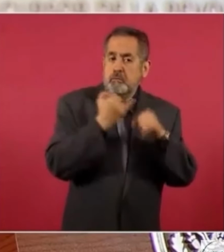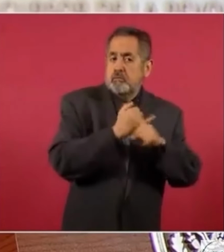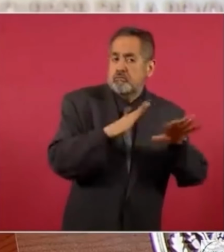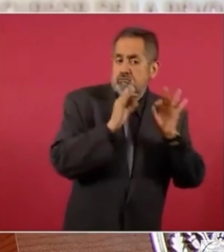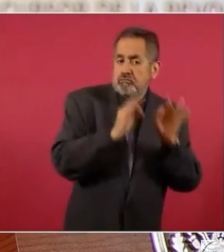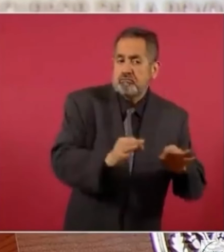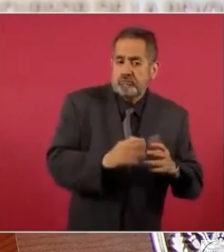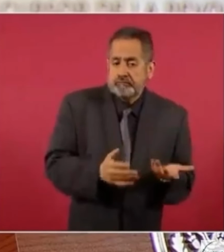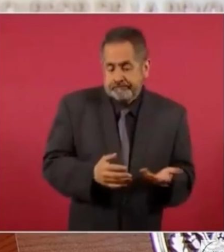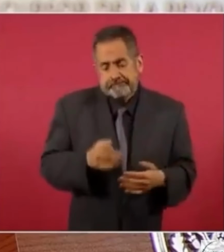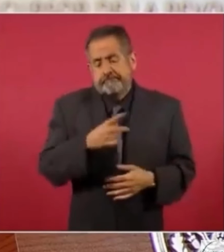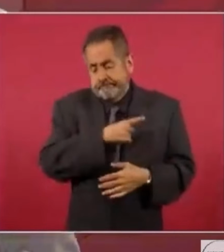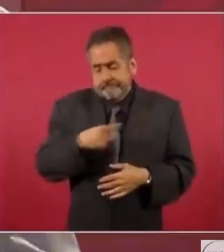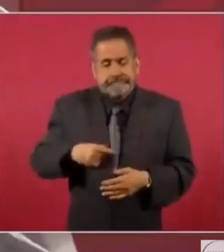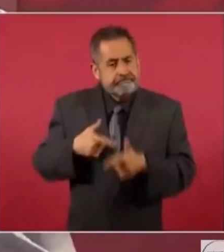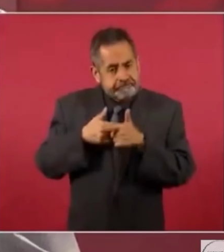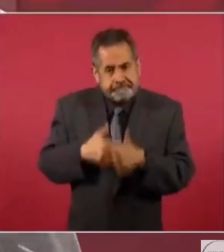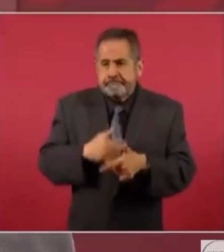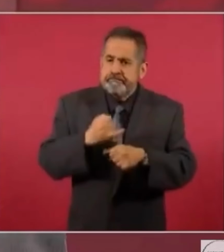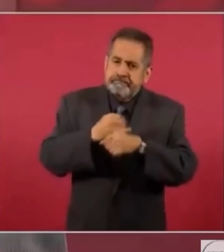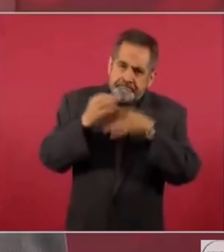Entonces hay que seguir